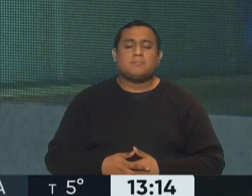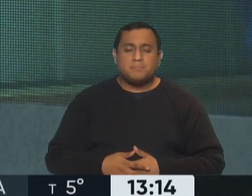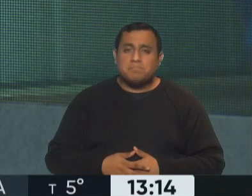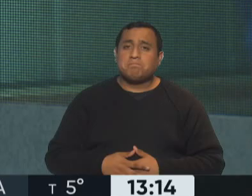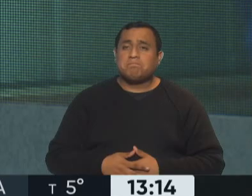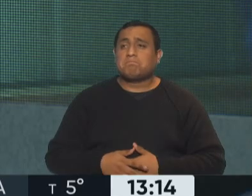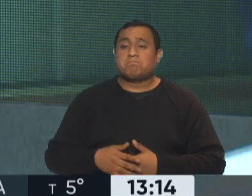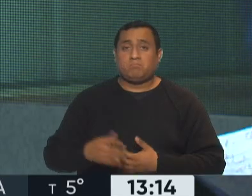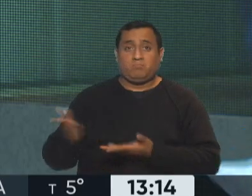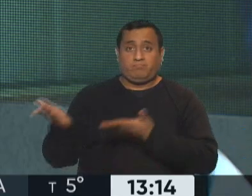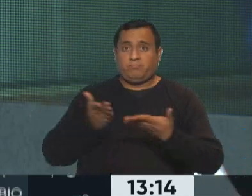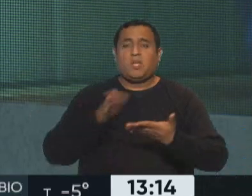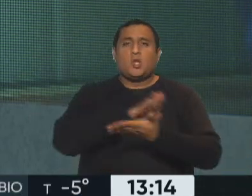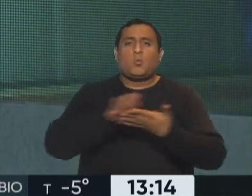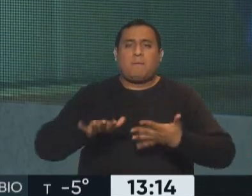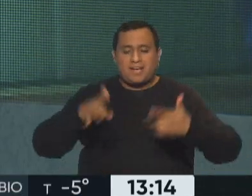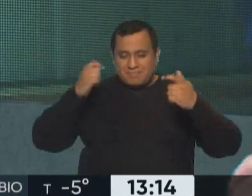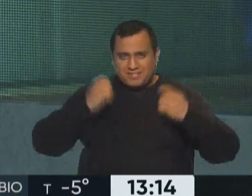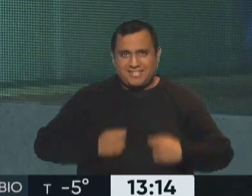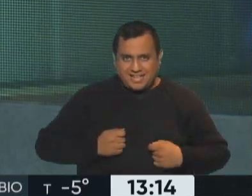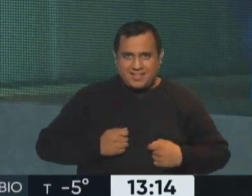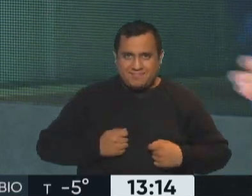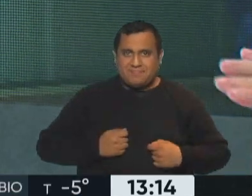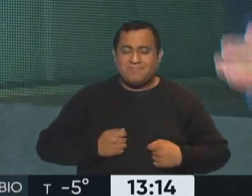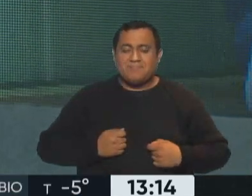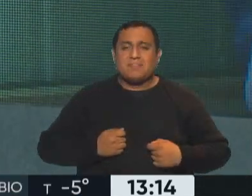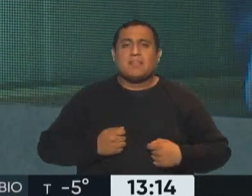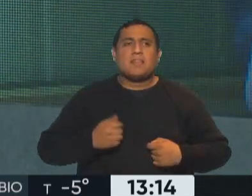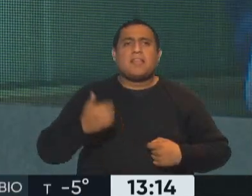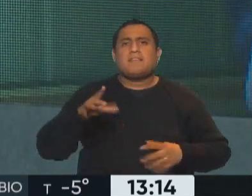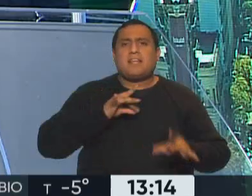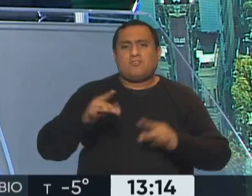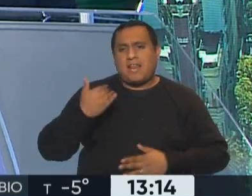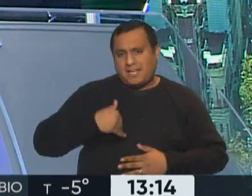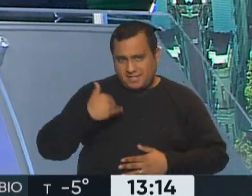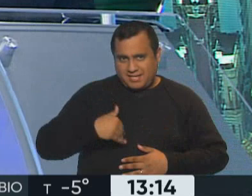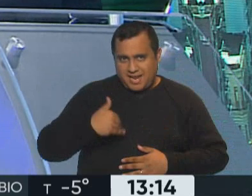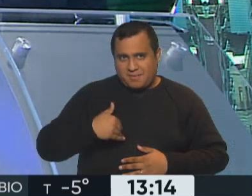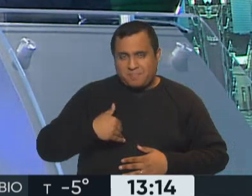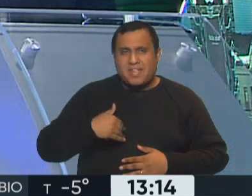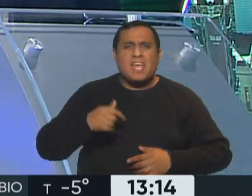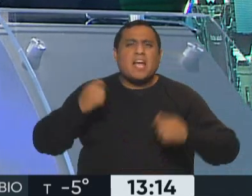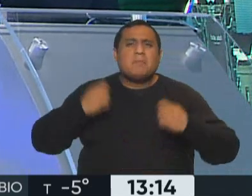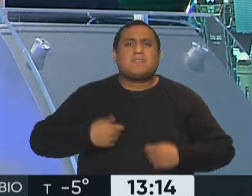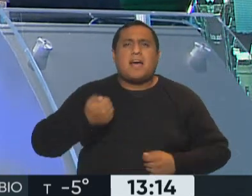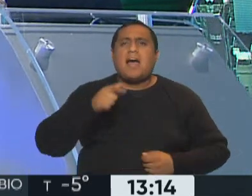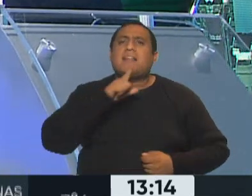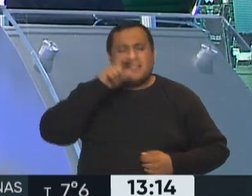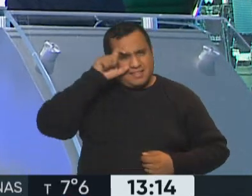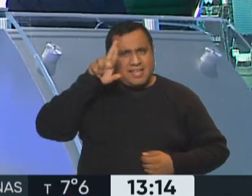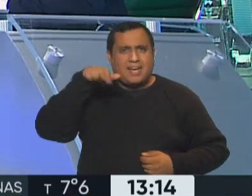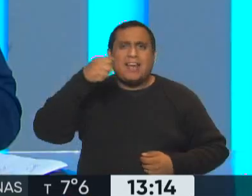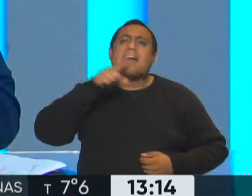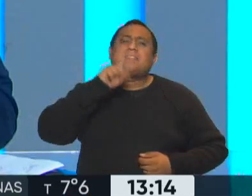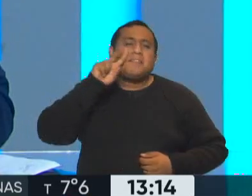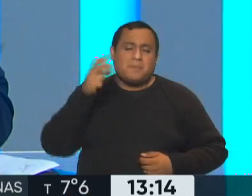Fue presentada la nueva camiseta alternativa de la Selección Nacional de Fútbol. Juan Carlos, a mí me encantó, Pablo, ¿qué querés que te diga? Además está inspirada en